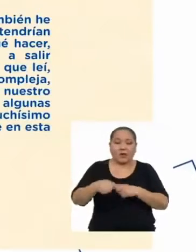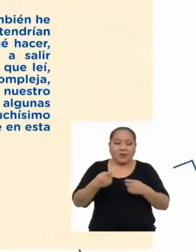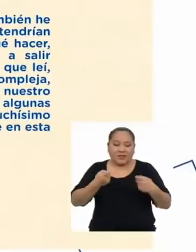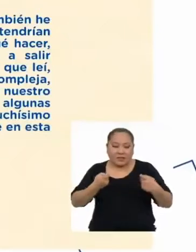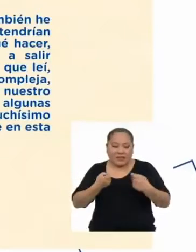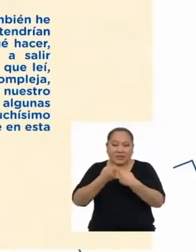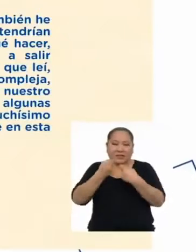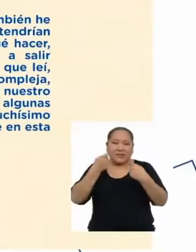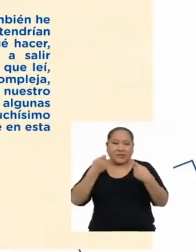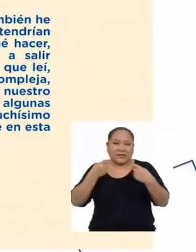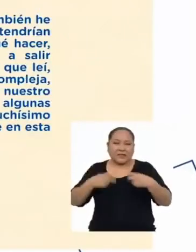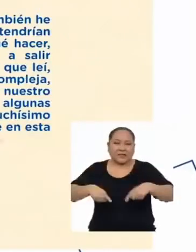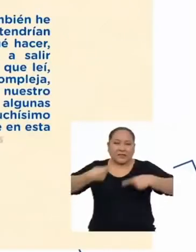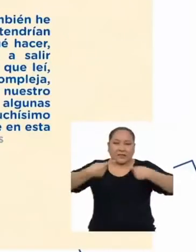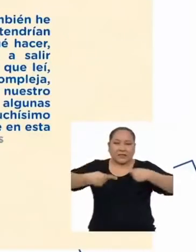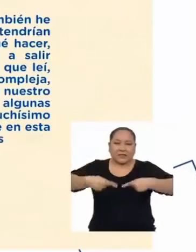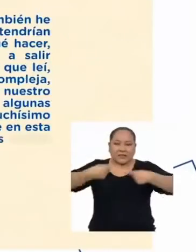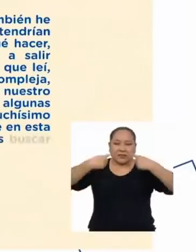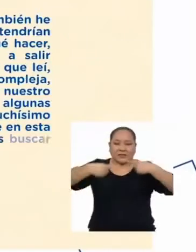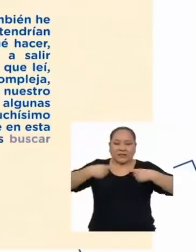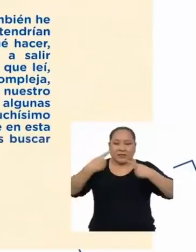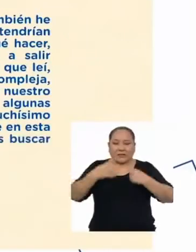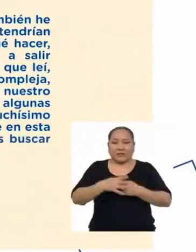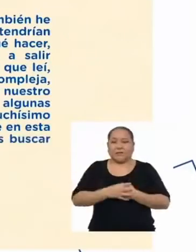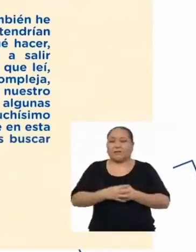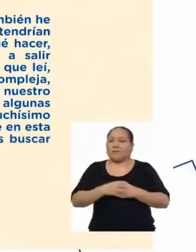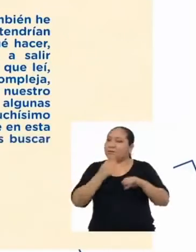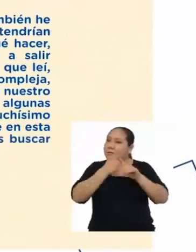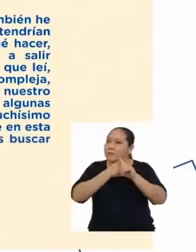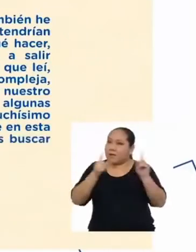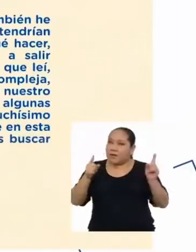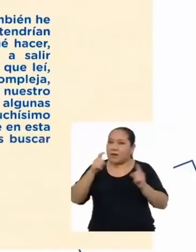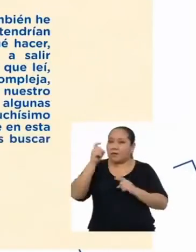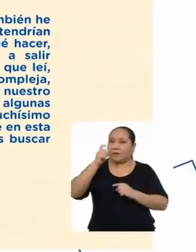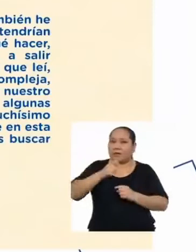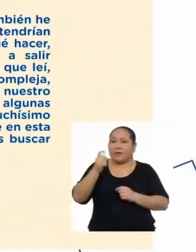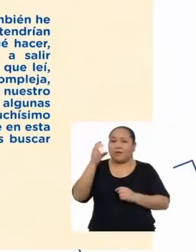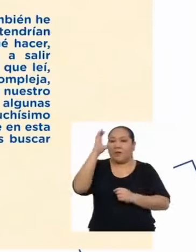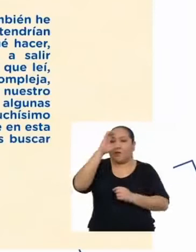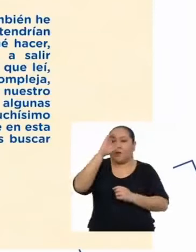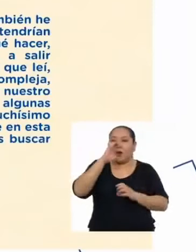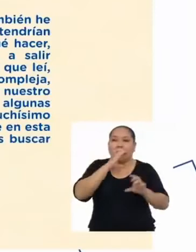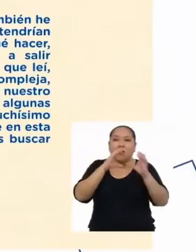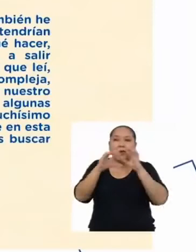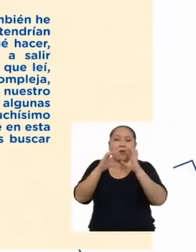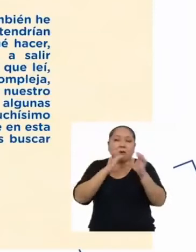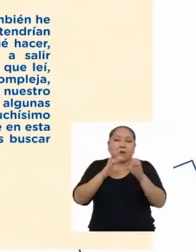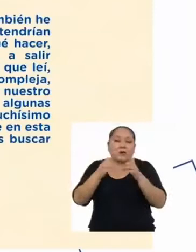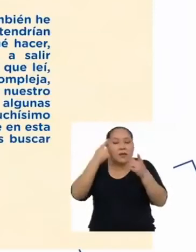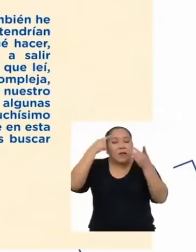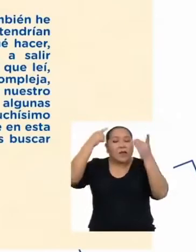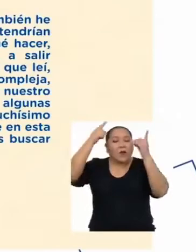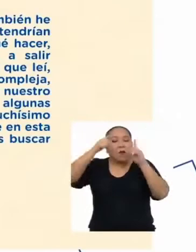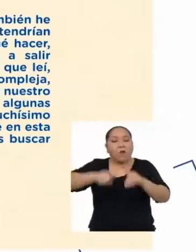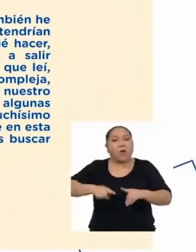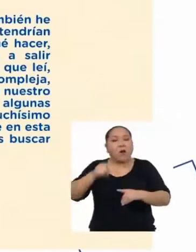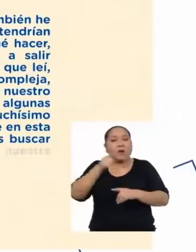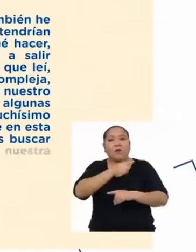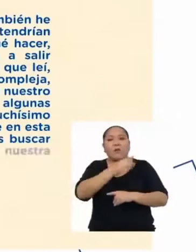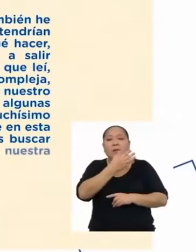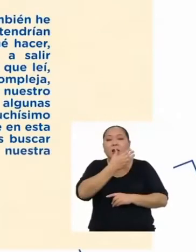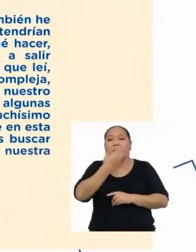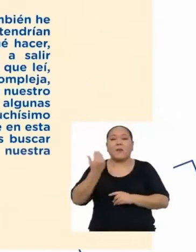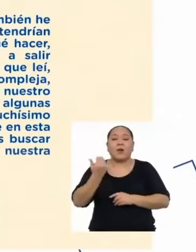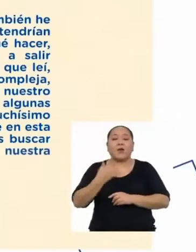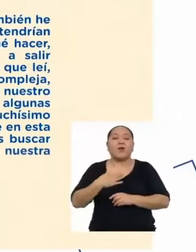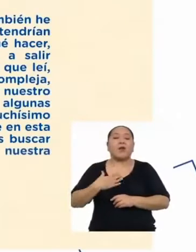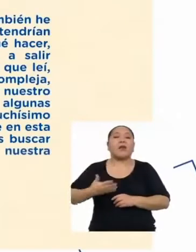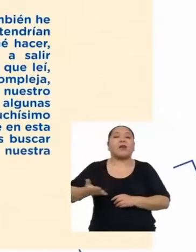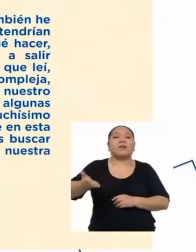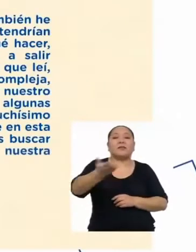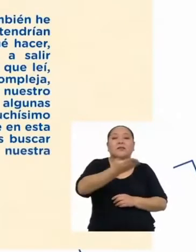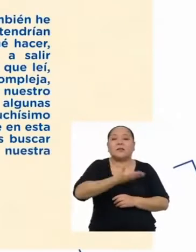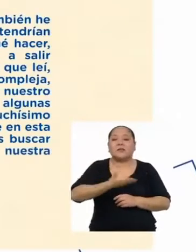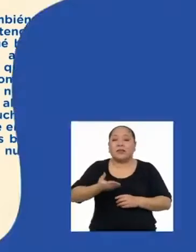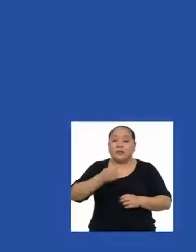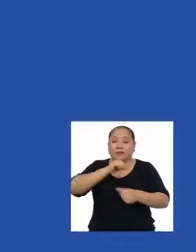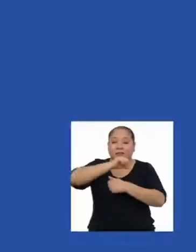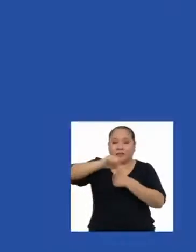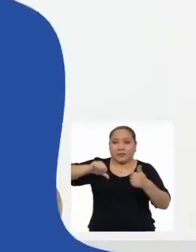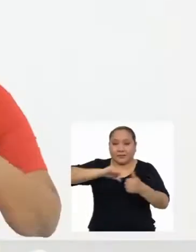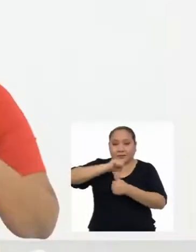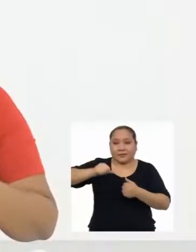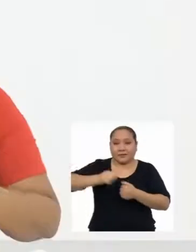afectadas. Sin embargo, debemos buscar dialogar y tomar acuerdos que permitan mejorar nuestra